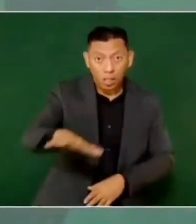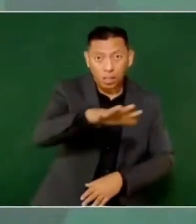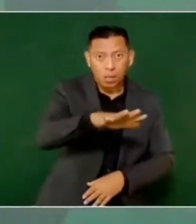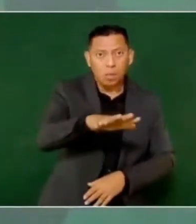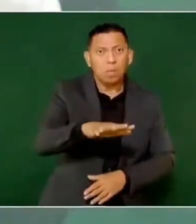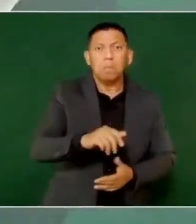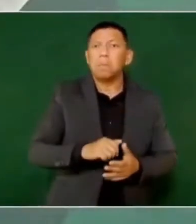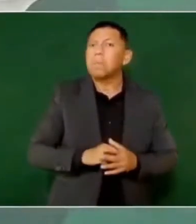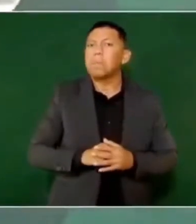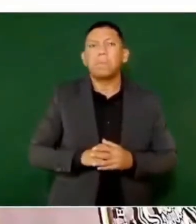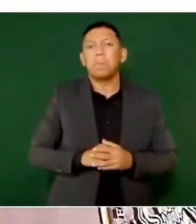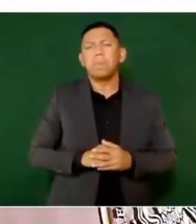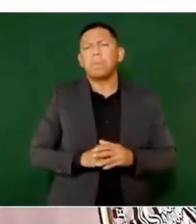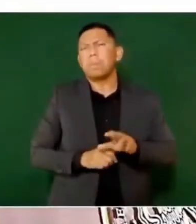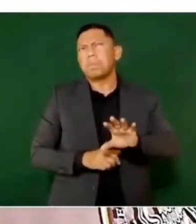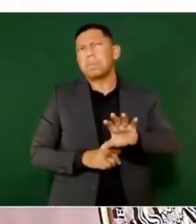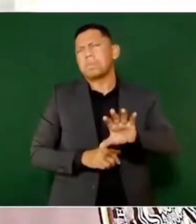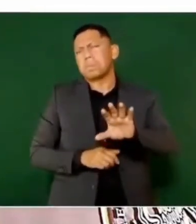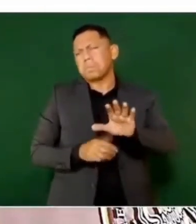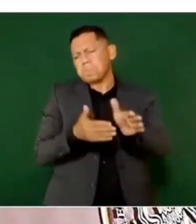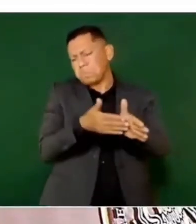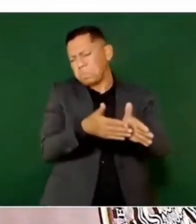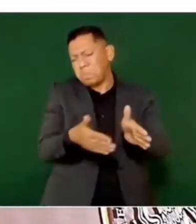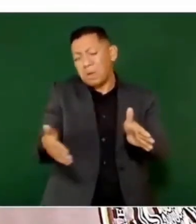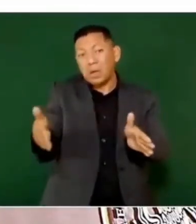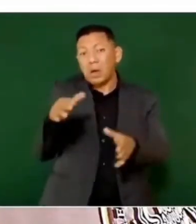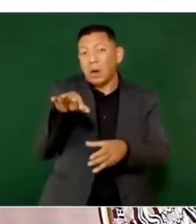Si acaso en épocas de elecciones,